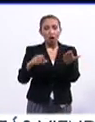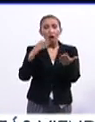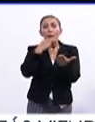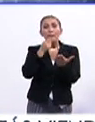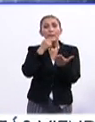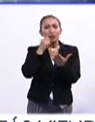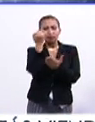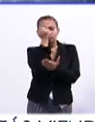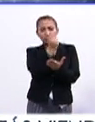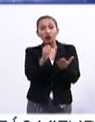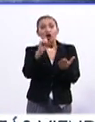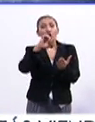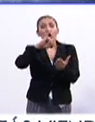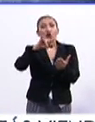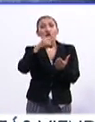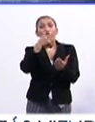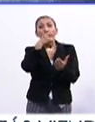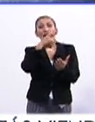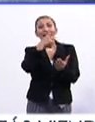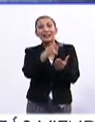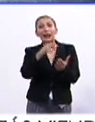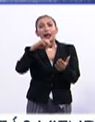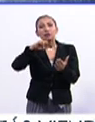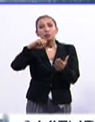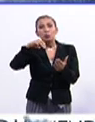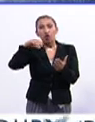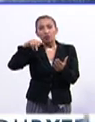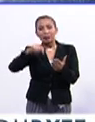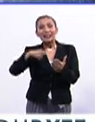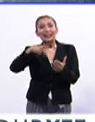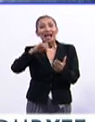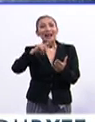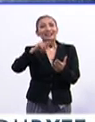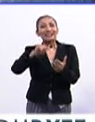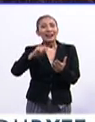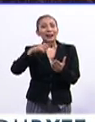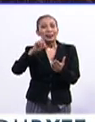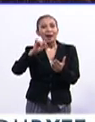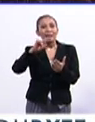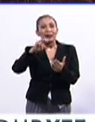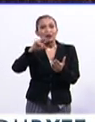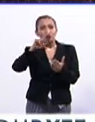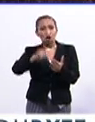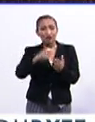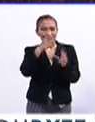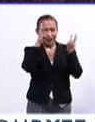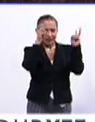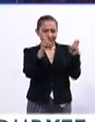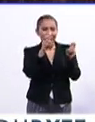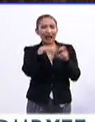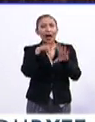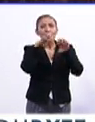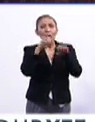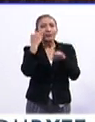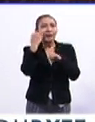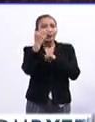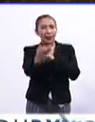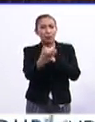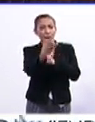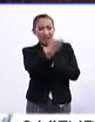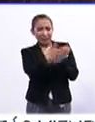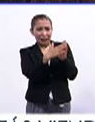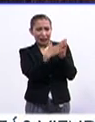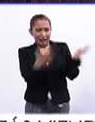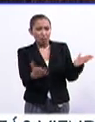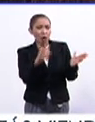cosmólogo george wood y el periodista chris davidson arrugas en el tiempo las arrugas en el tiempo son en un